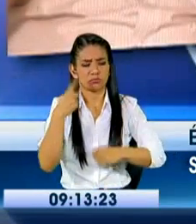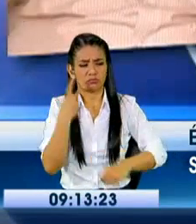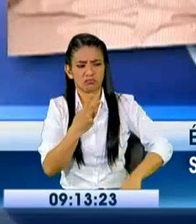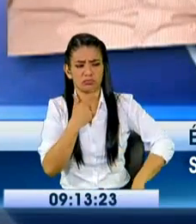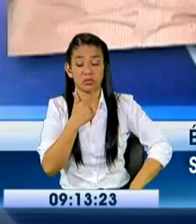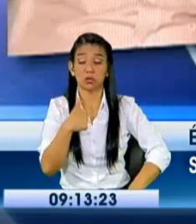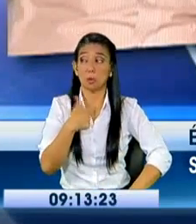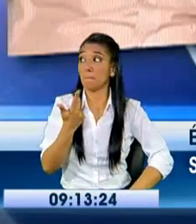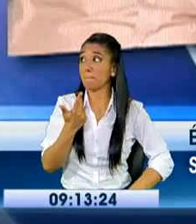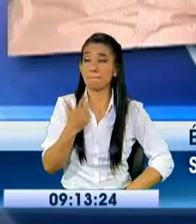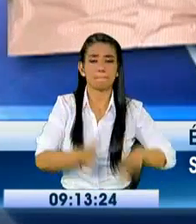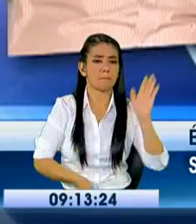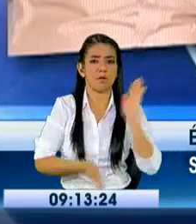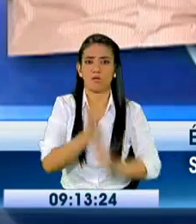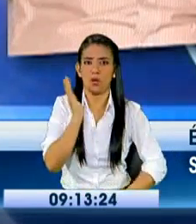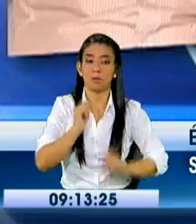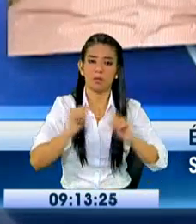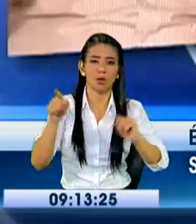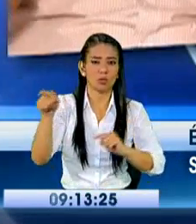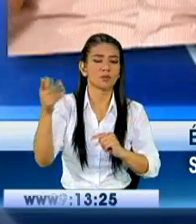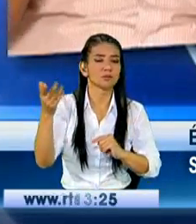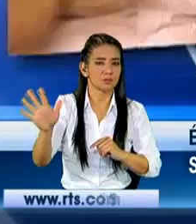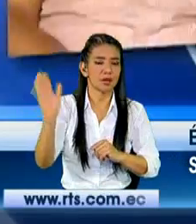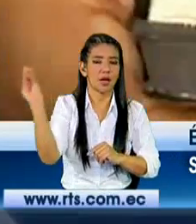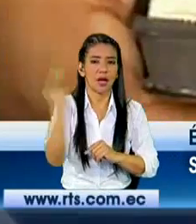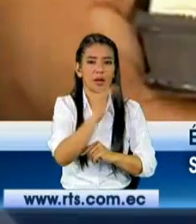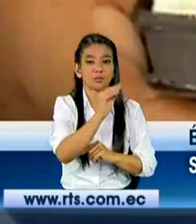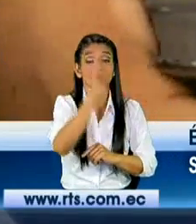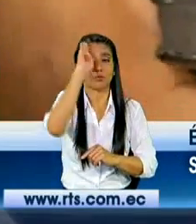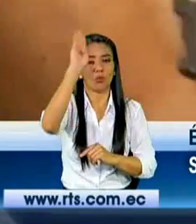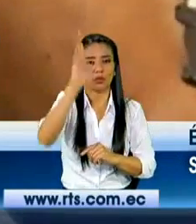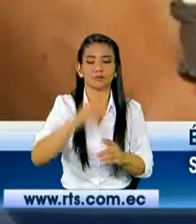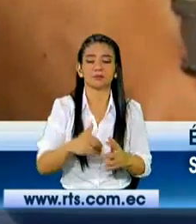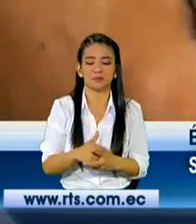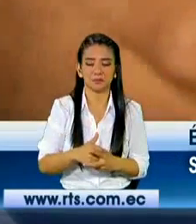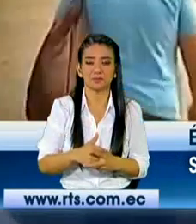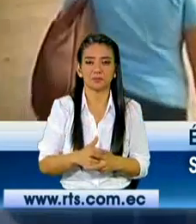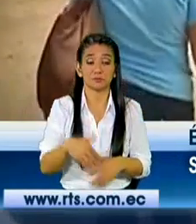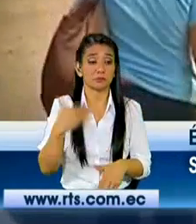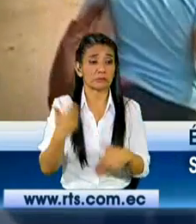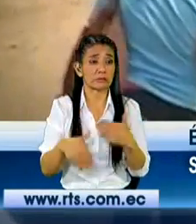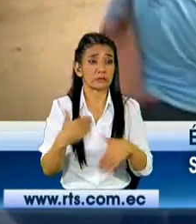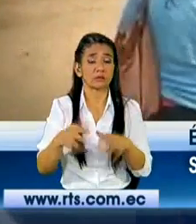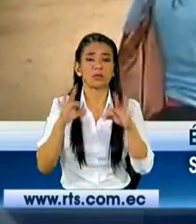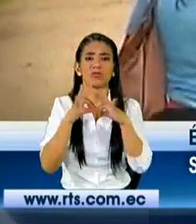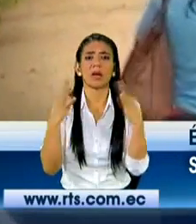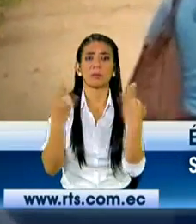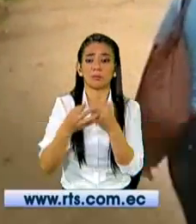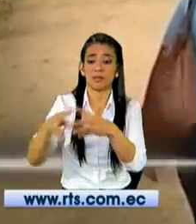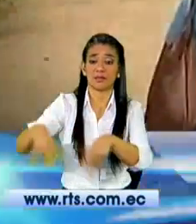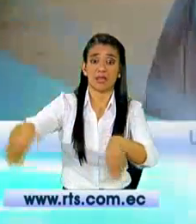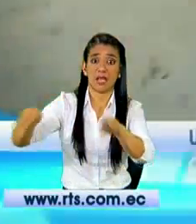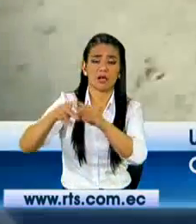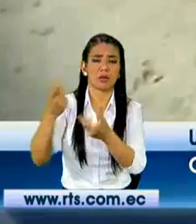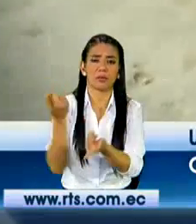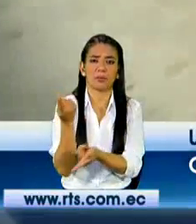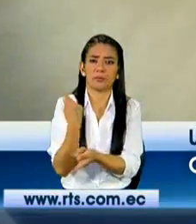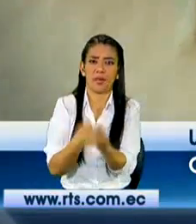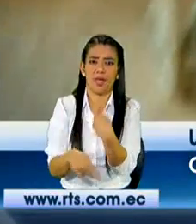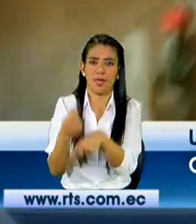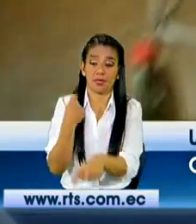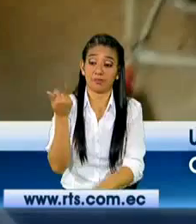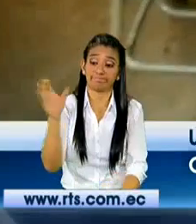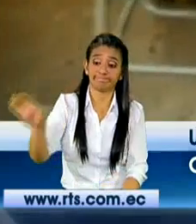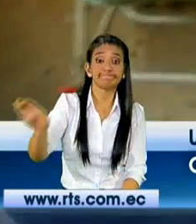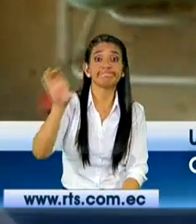que me miraban, yo me fui nomás. Pero ya habían llamado a la policía. Con el paso del tiempo, su familia vendió un terreno que les quedaba. Parte de